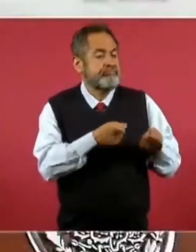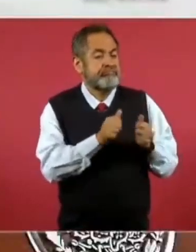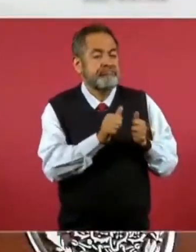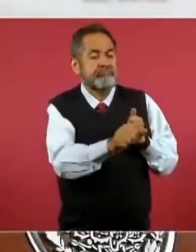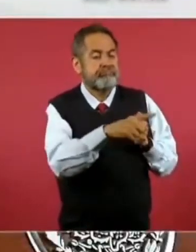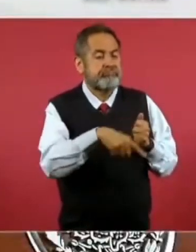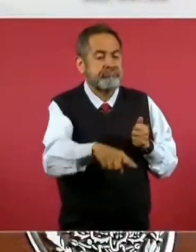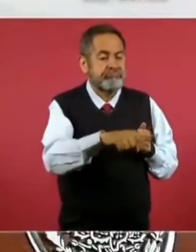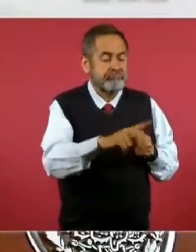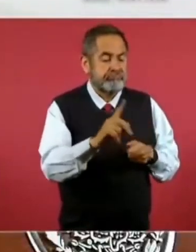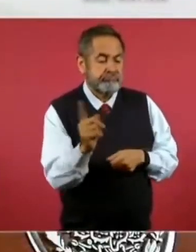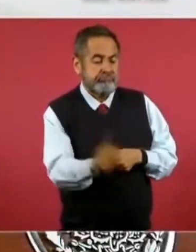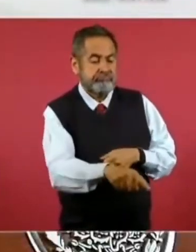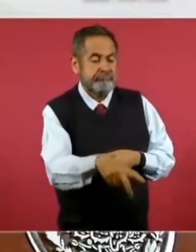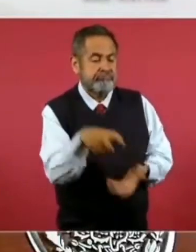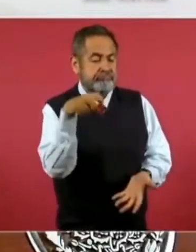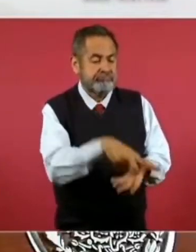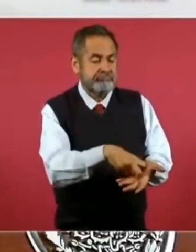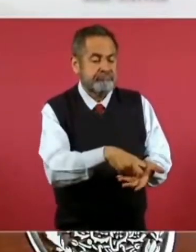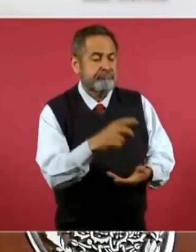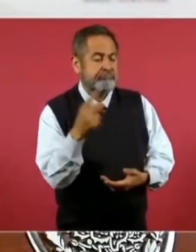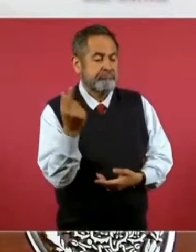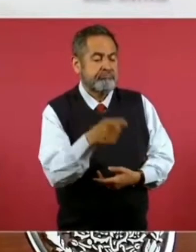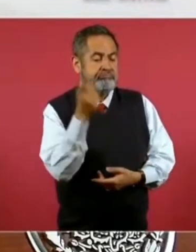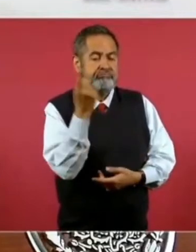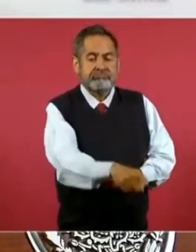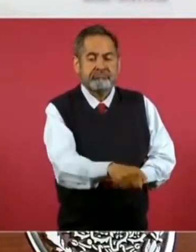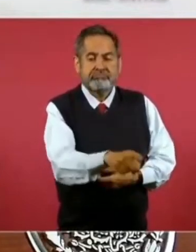a sus pies